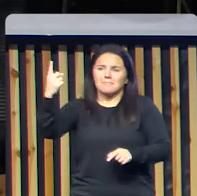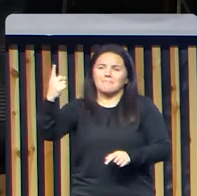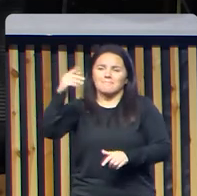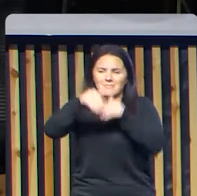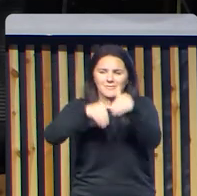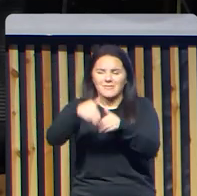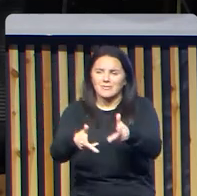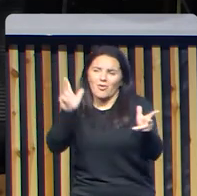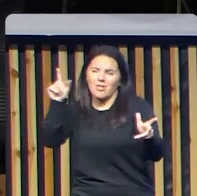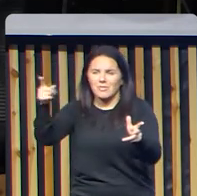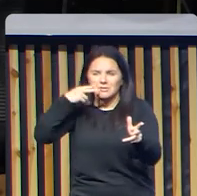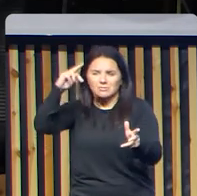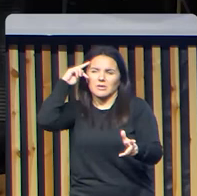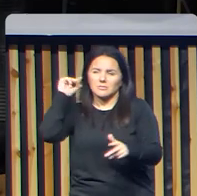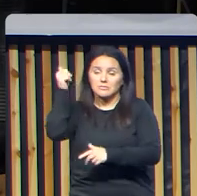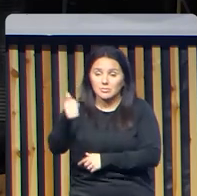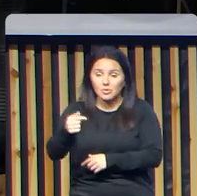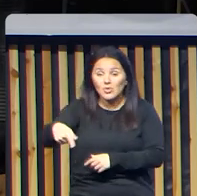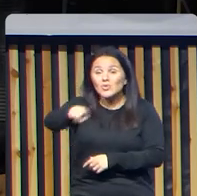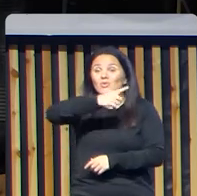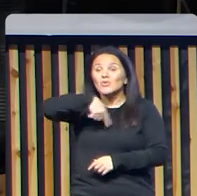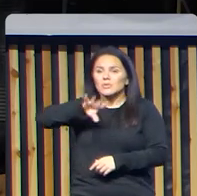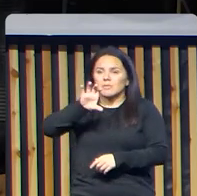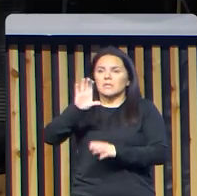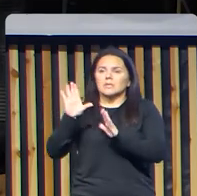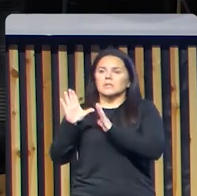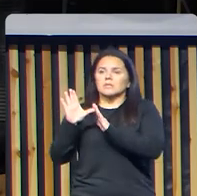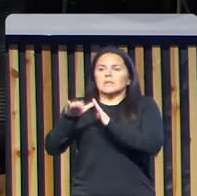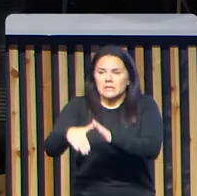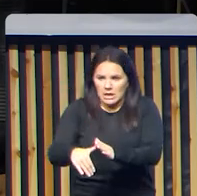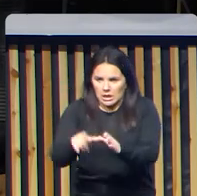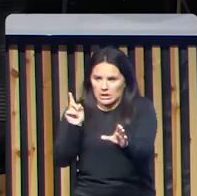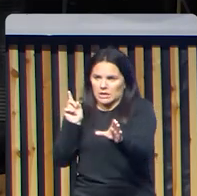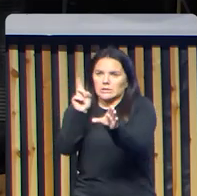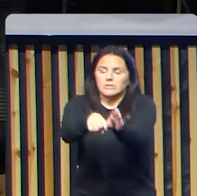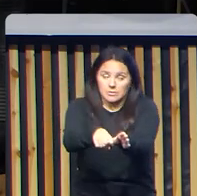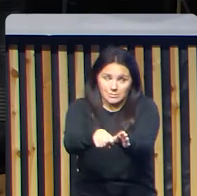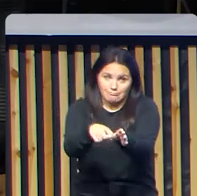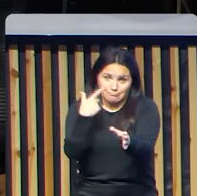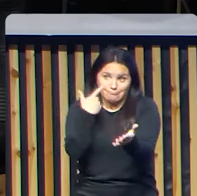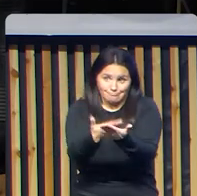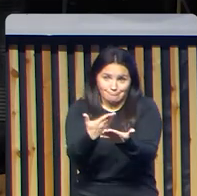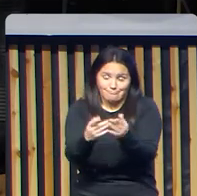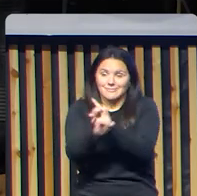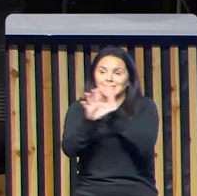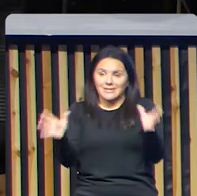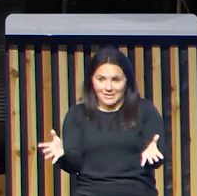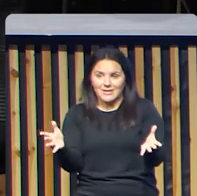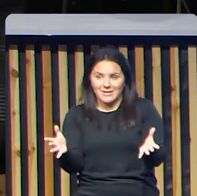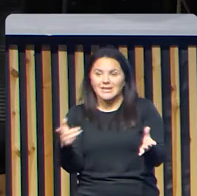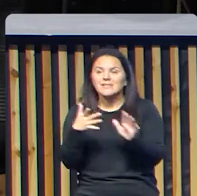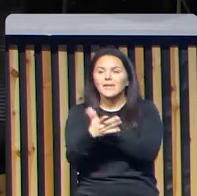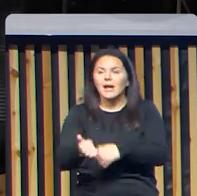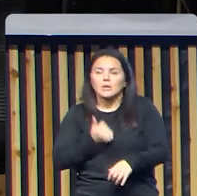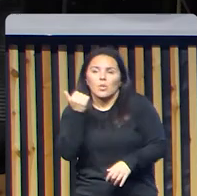democrática nuestro país ha llegado más tarde a ese movimiento a la vista está y tampoco es